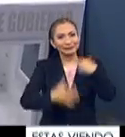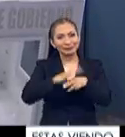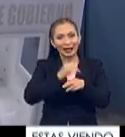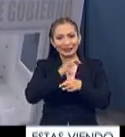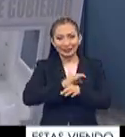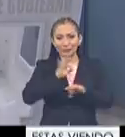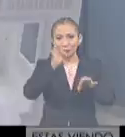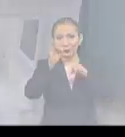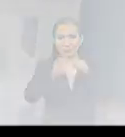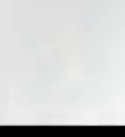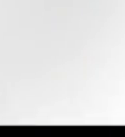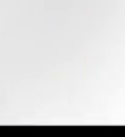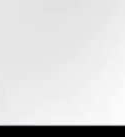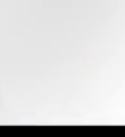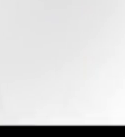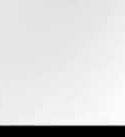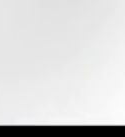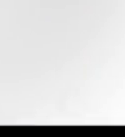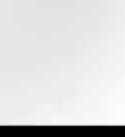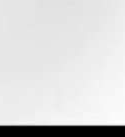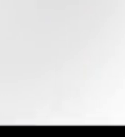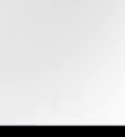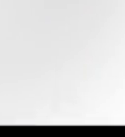con más.